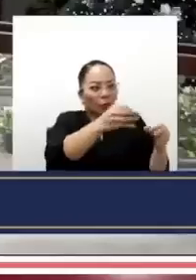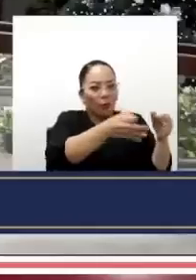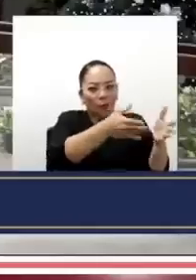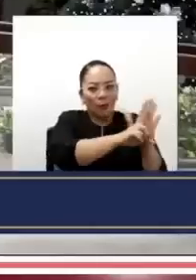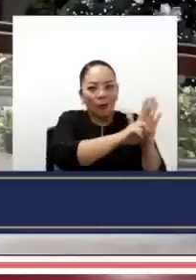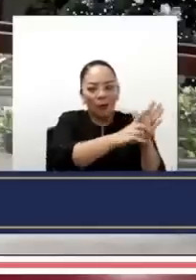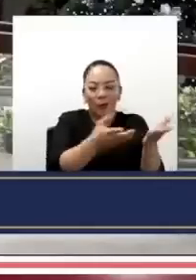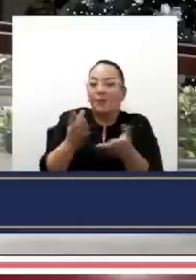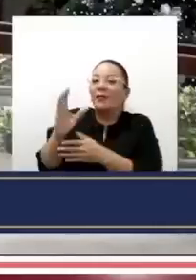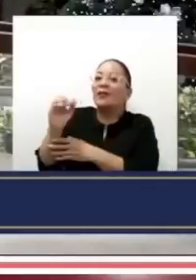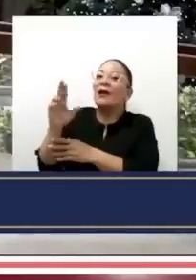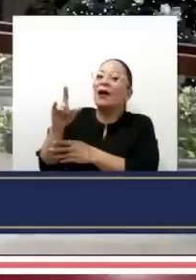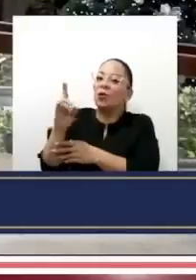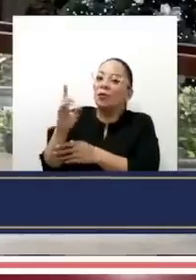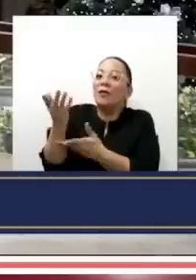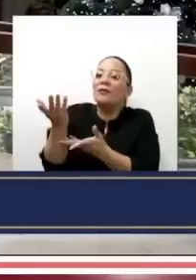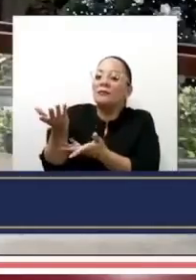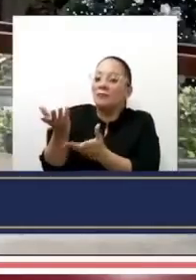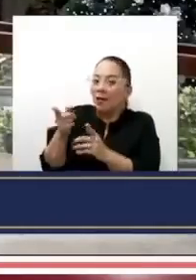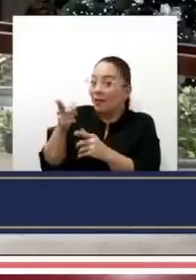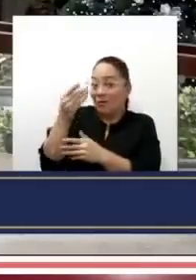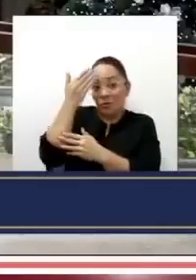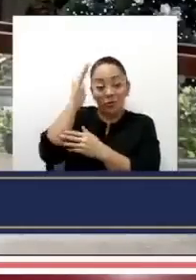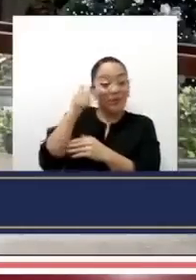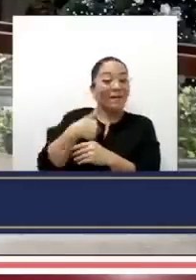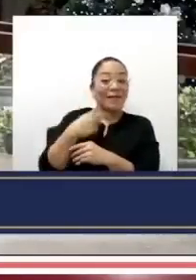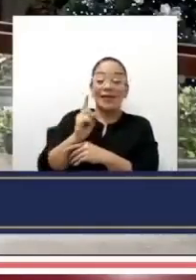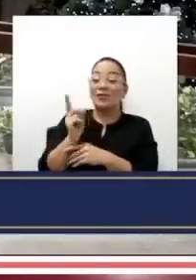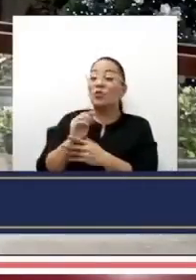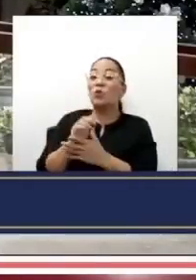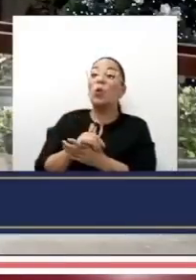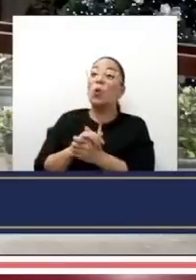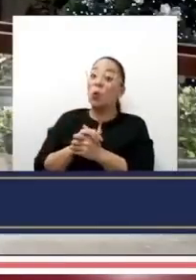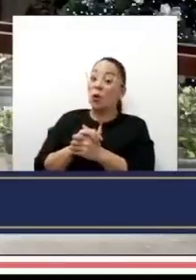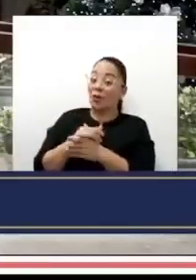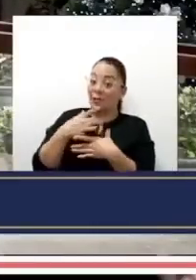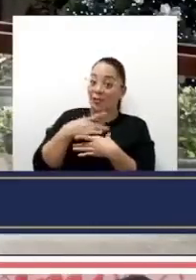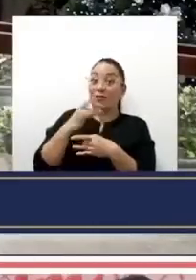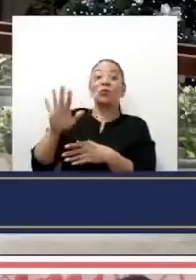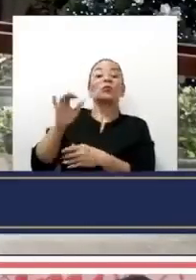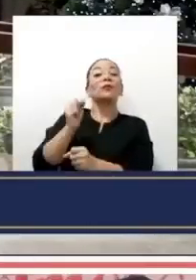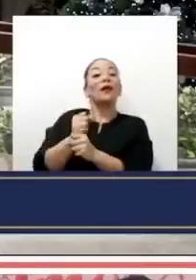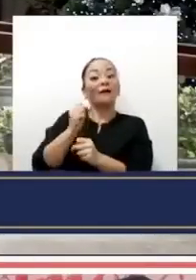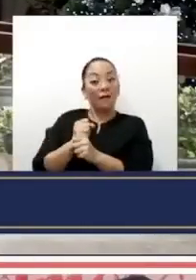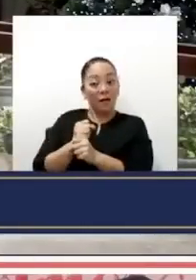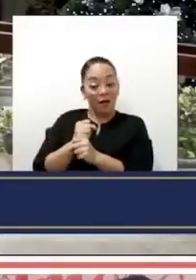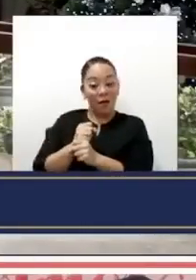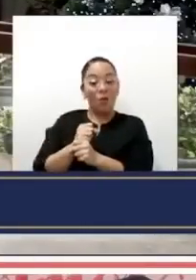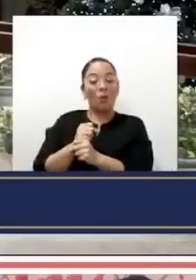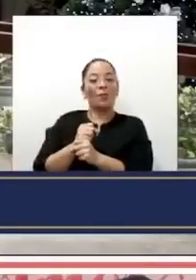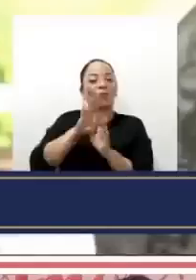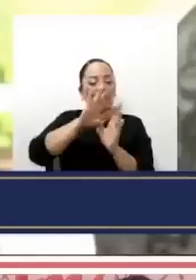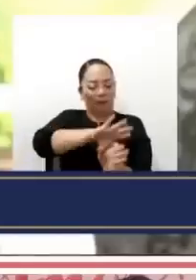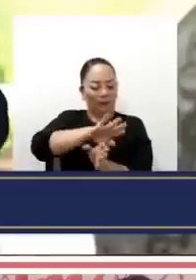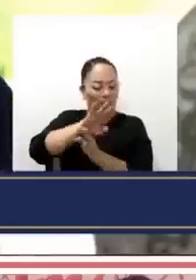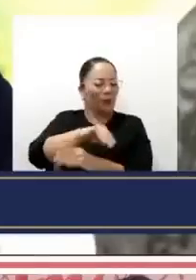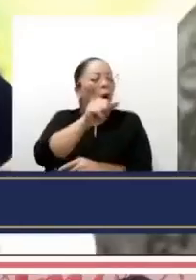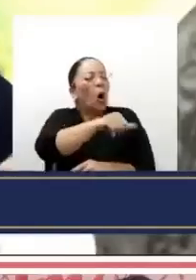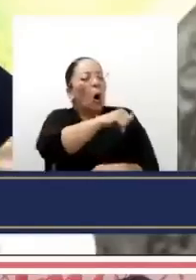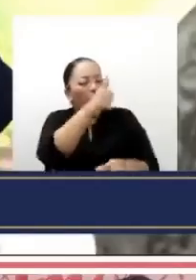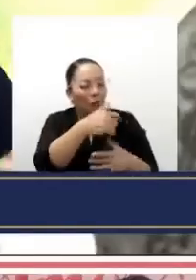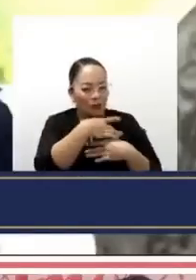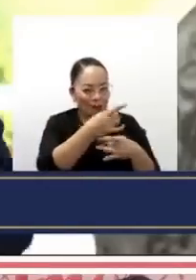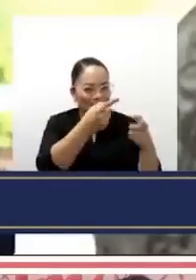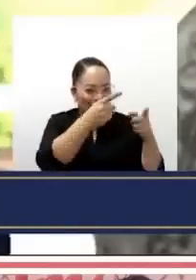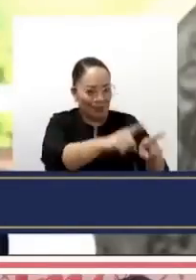Don Carlos, esa no me la sabía yo. No. Qué interesante su trabajo. El siguiente es muy interesante y tiene que ver con